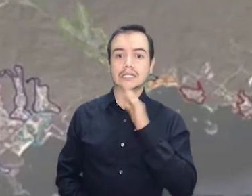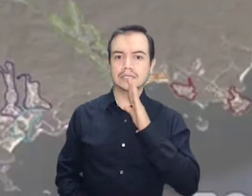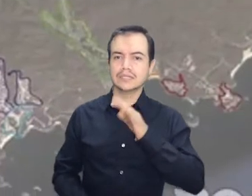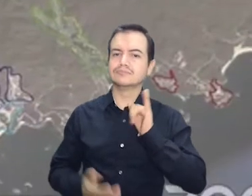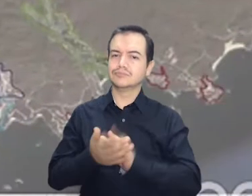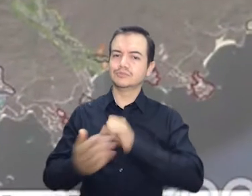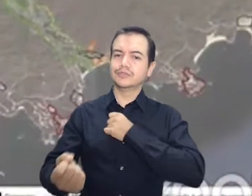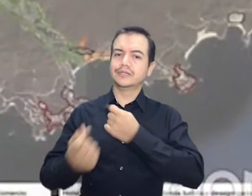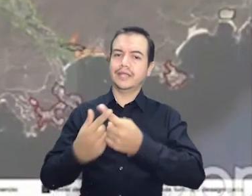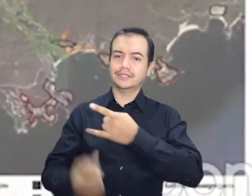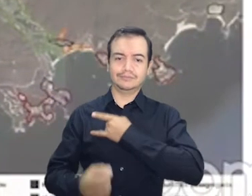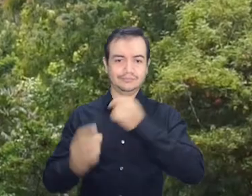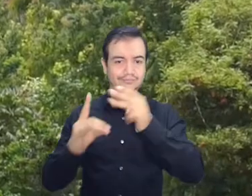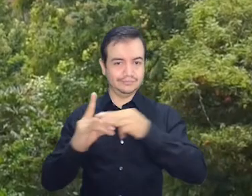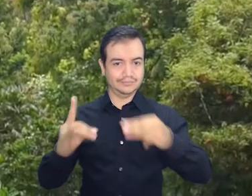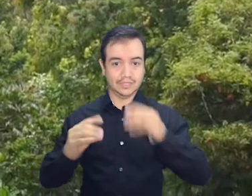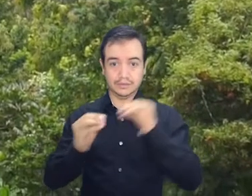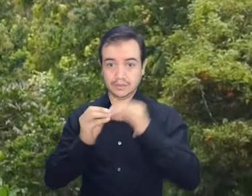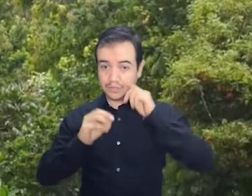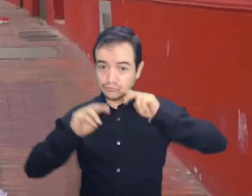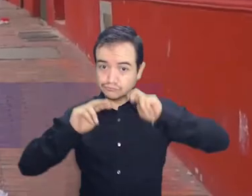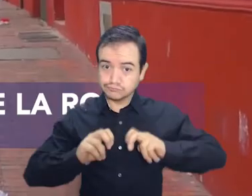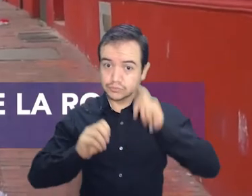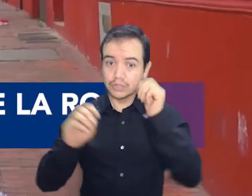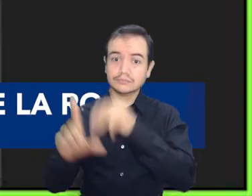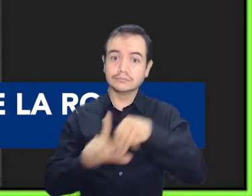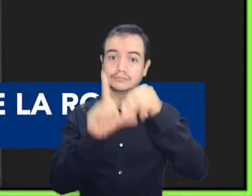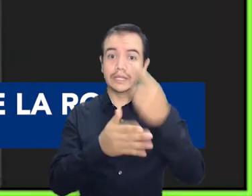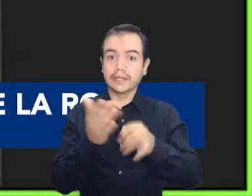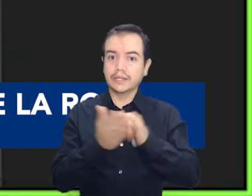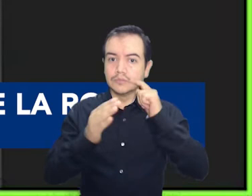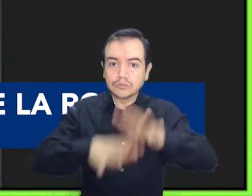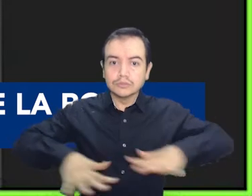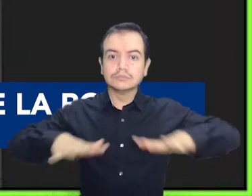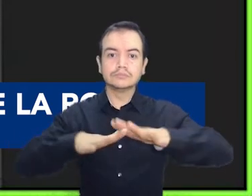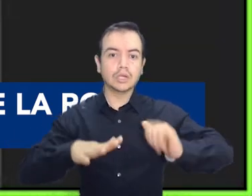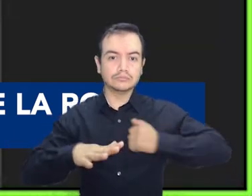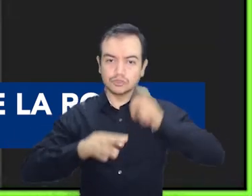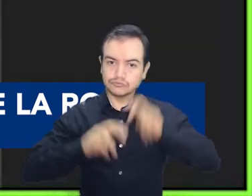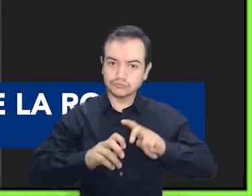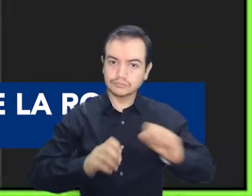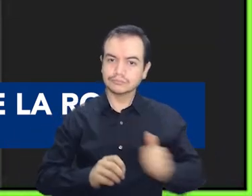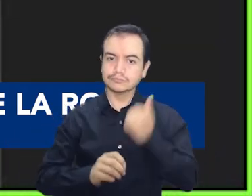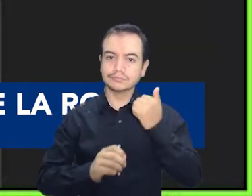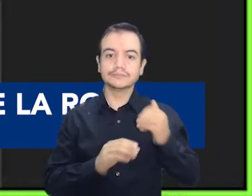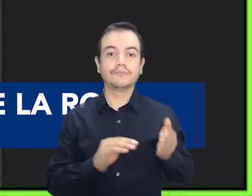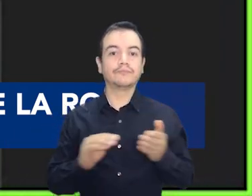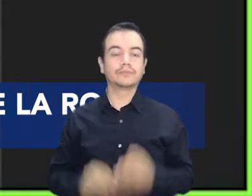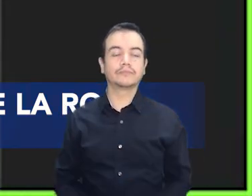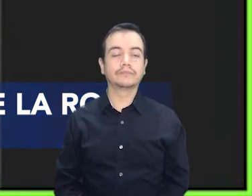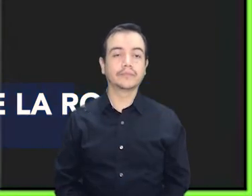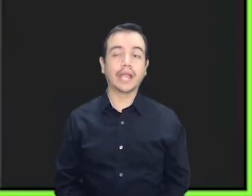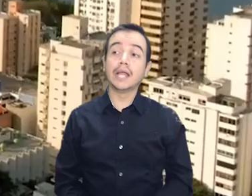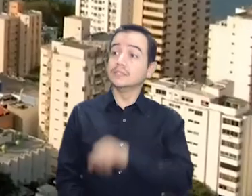urbana y regional y potenciamiento económico territorial. Entonces, vemos que esta principal invitación que usted